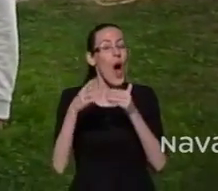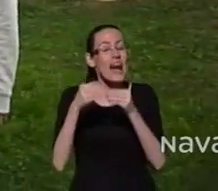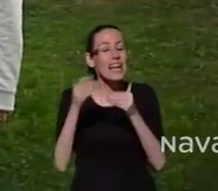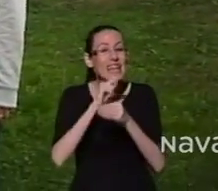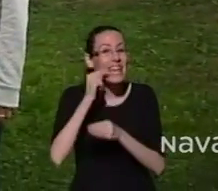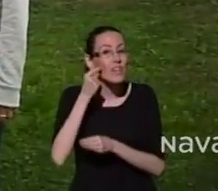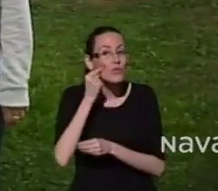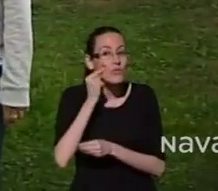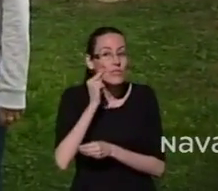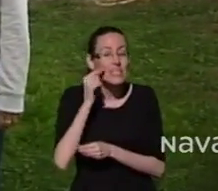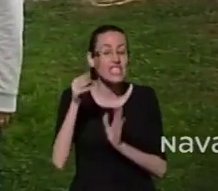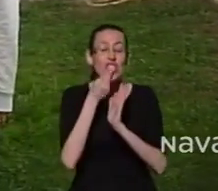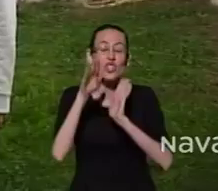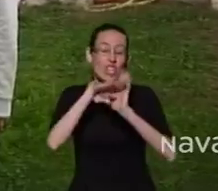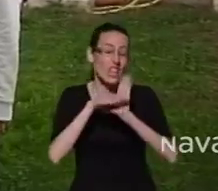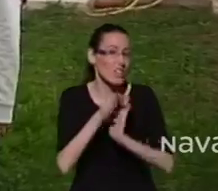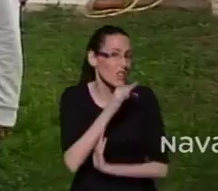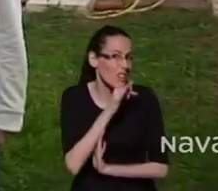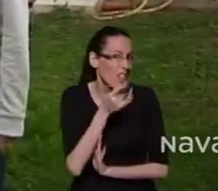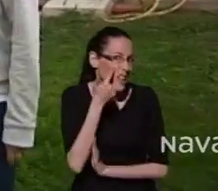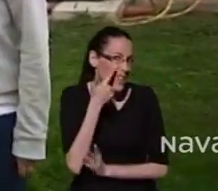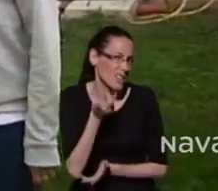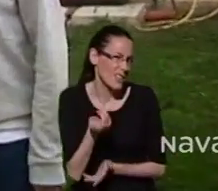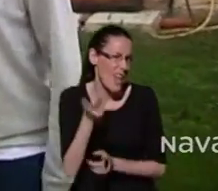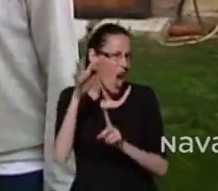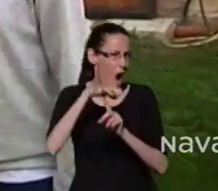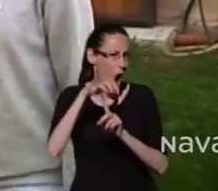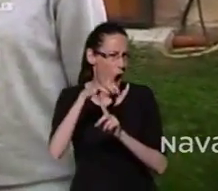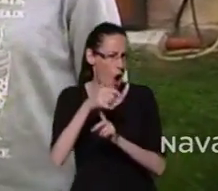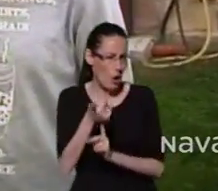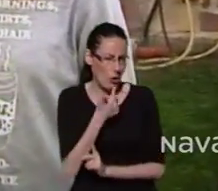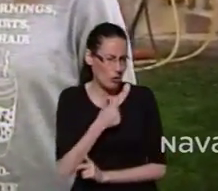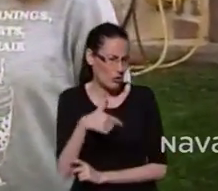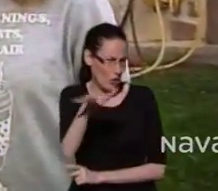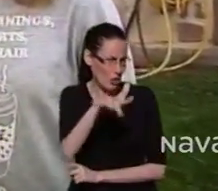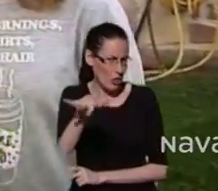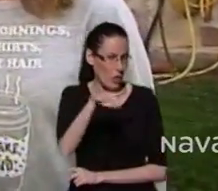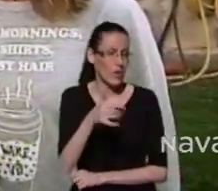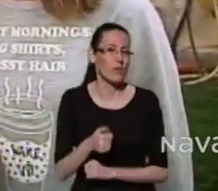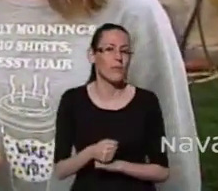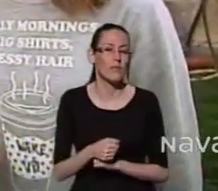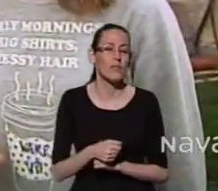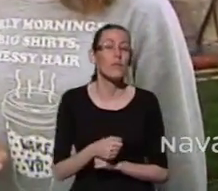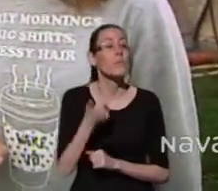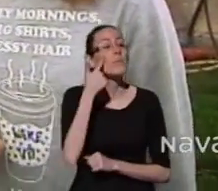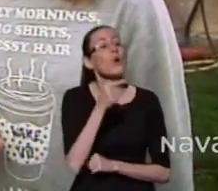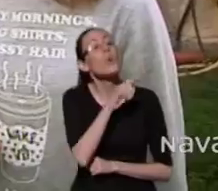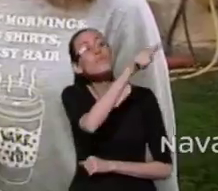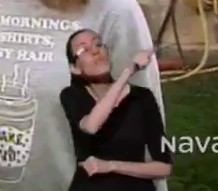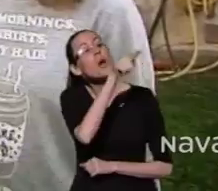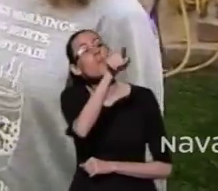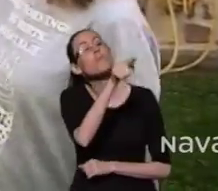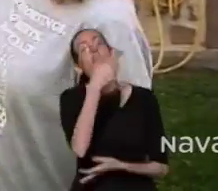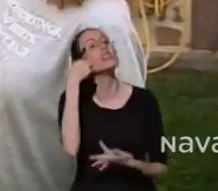de Zumbilla, igual me dices dónde están los hongos, que tú te conoces muy bien el monte. Pues por ahí y por allí casi seguro que si vas